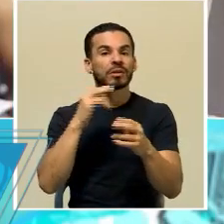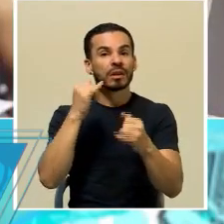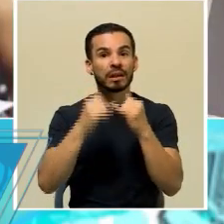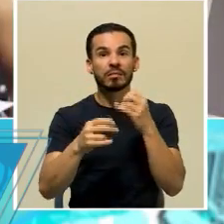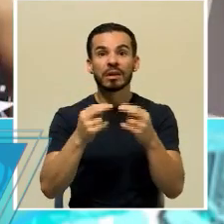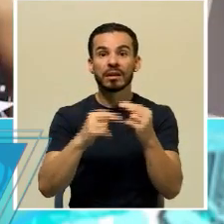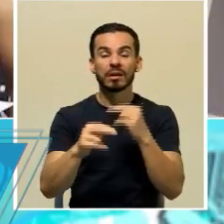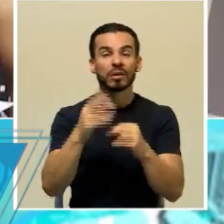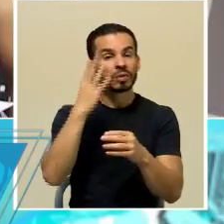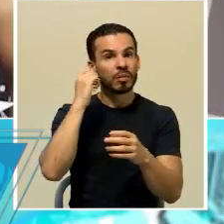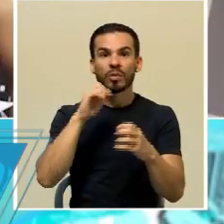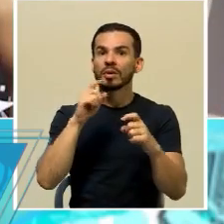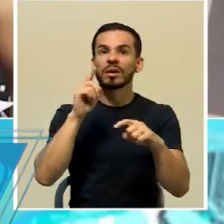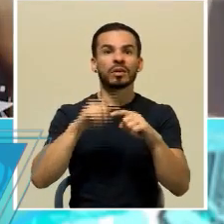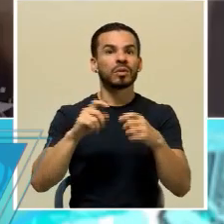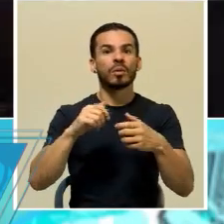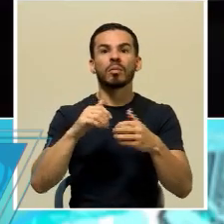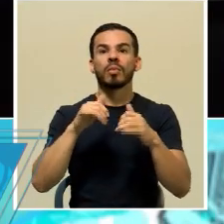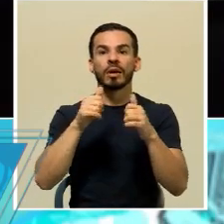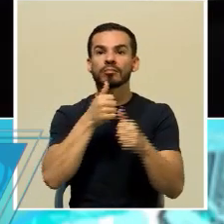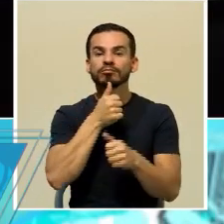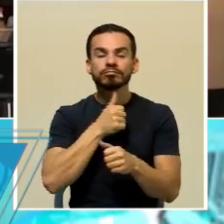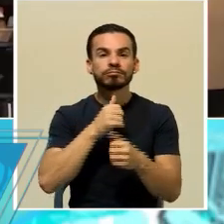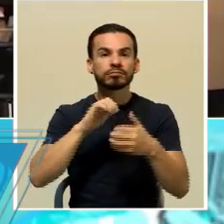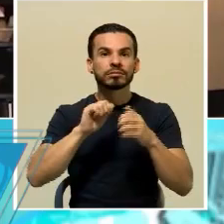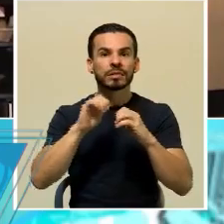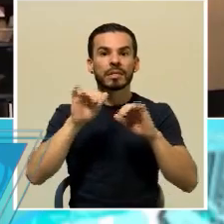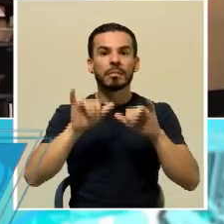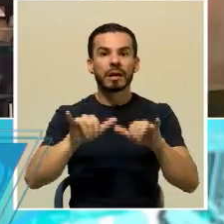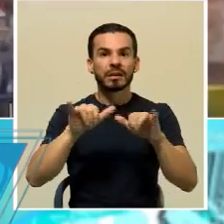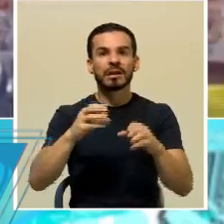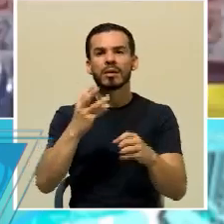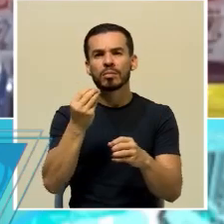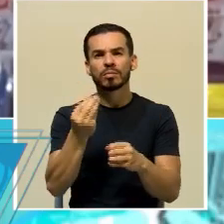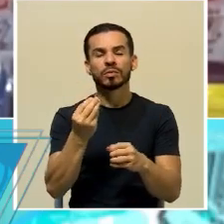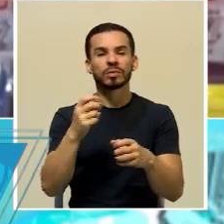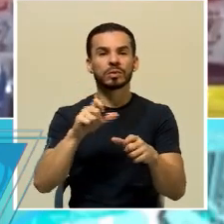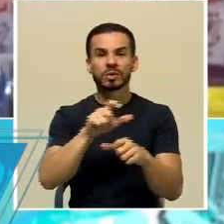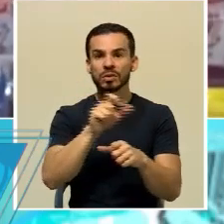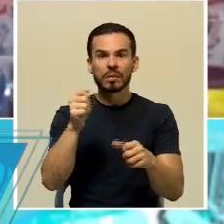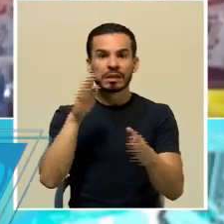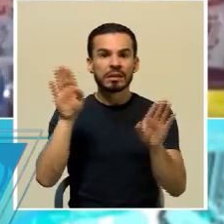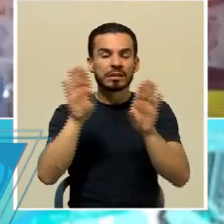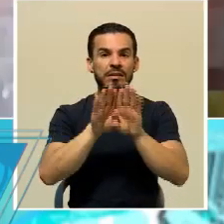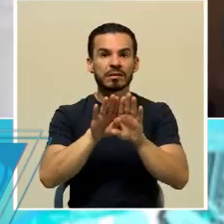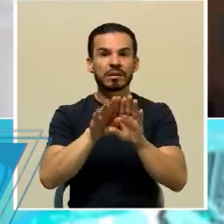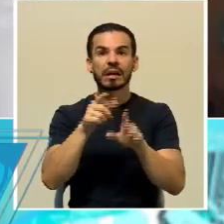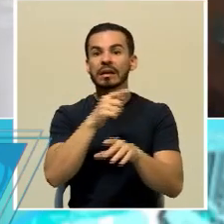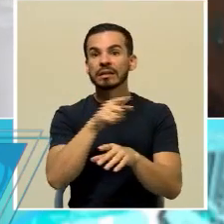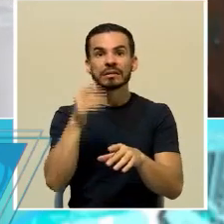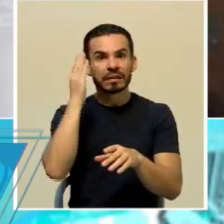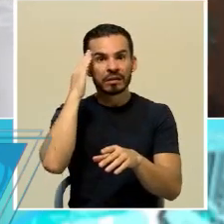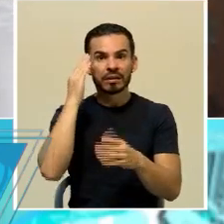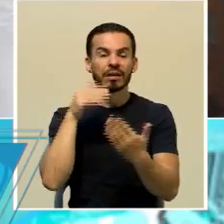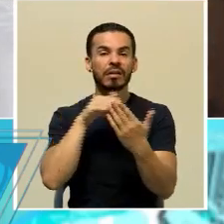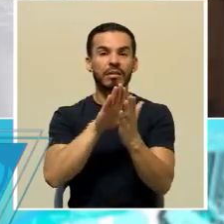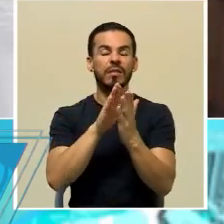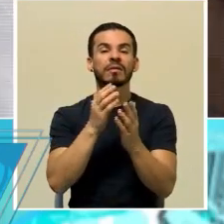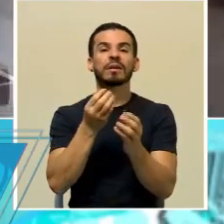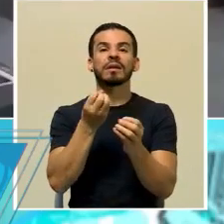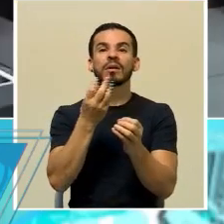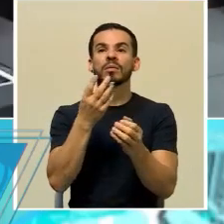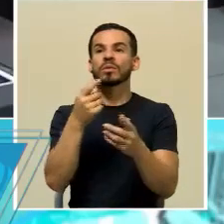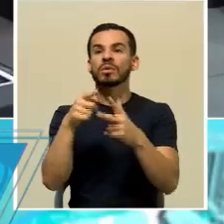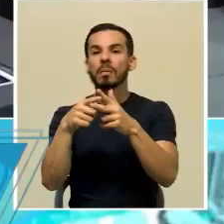negocio porque no es sostenible, ¿verdad? Para muchas de ellas mantener tantos meses cerrada su actividad económica y sabiendo que tienen que hacer frente muchas